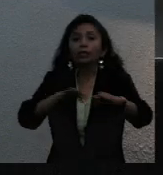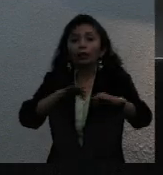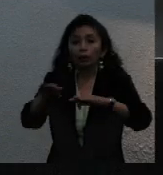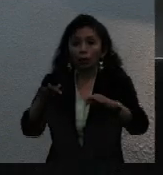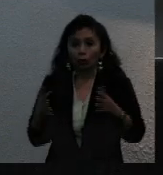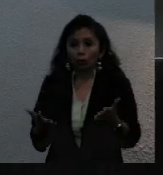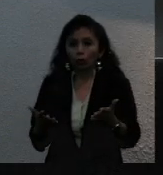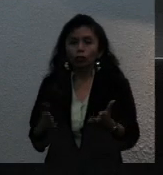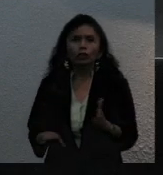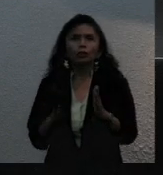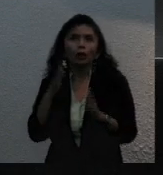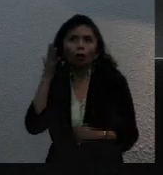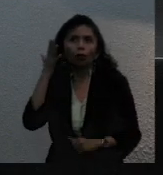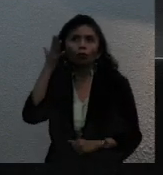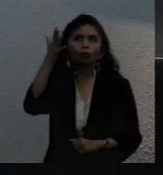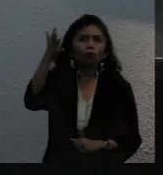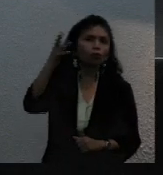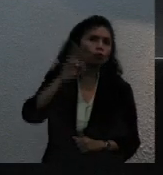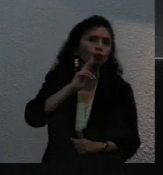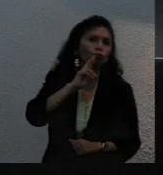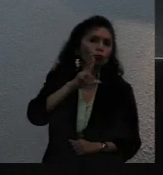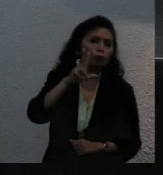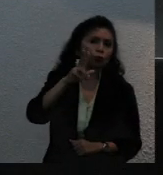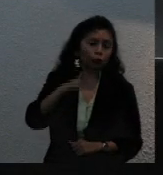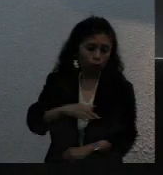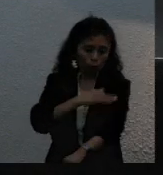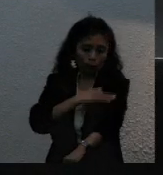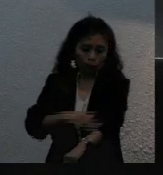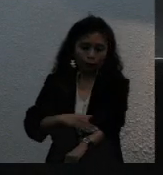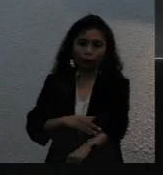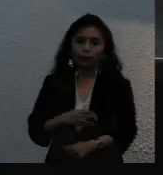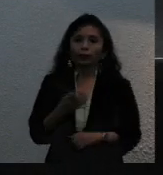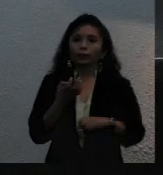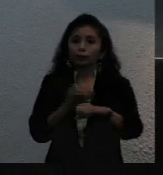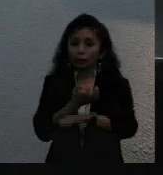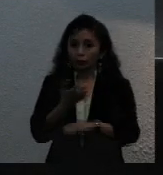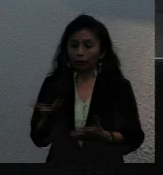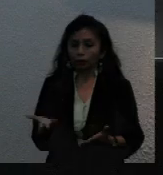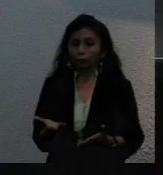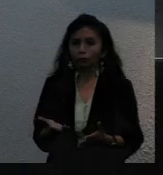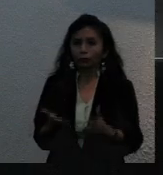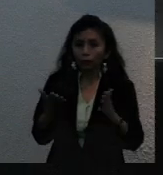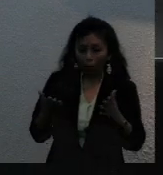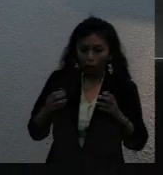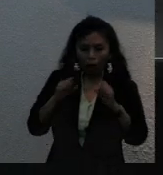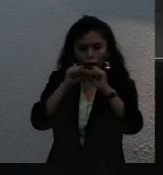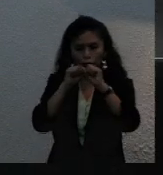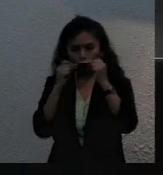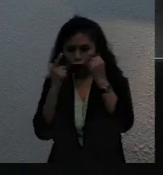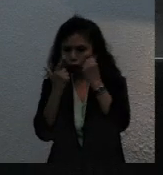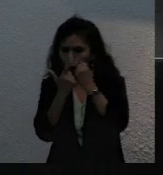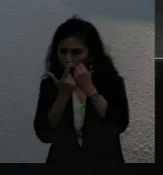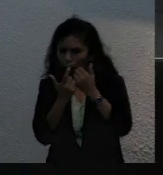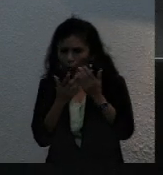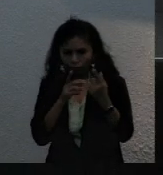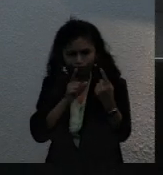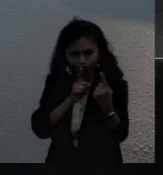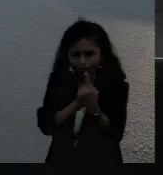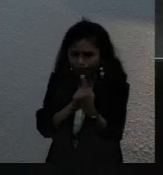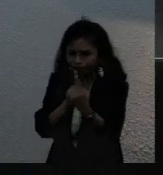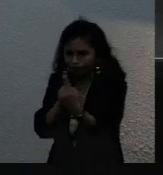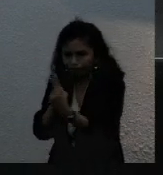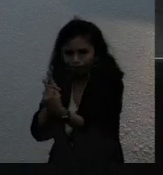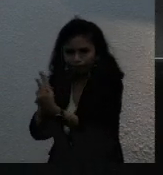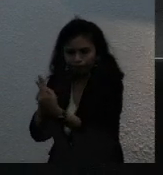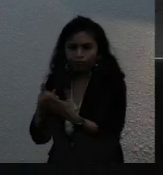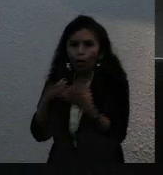para un mejor futuro para las familias de nuestro estado. El enfoque social de invertir en la gente y crear condiciones